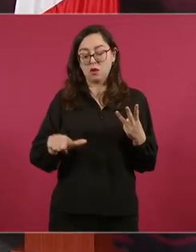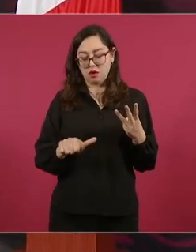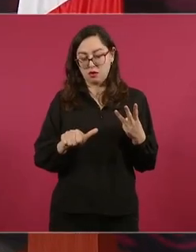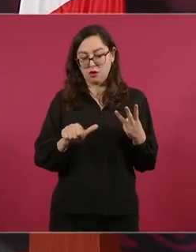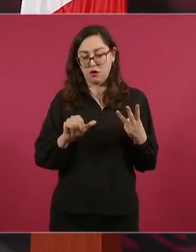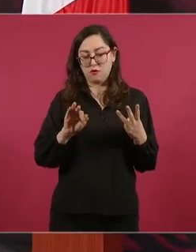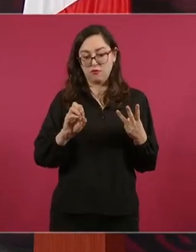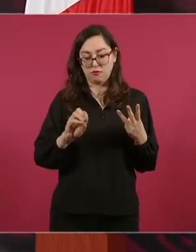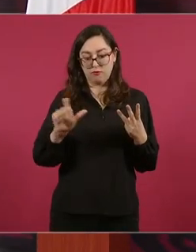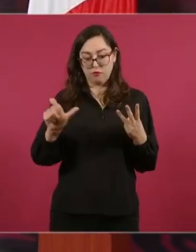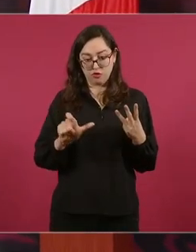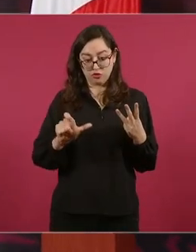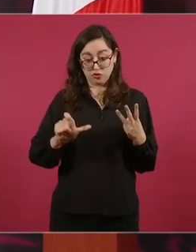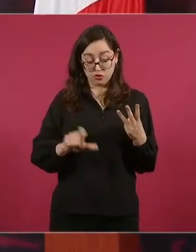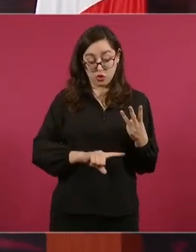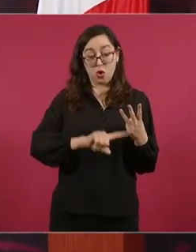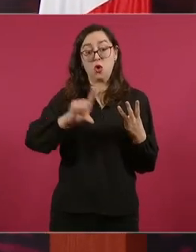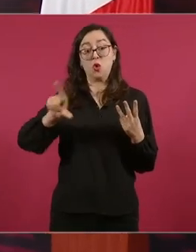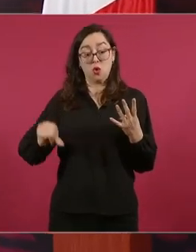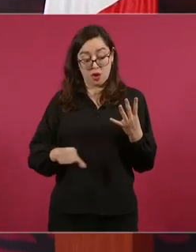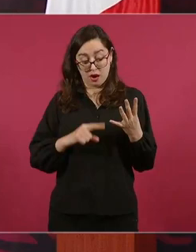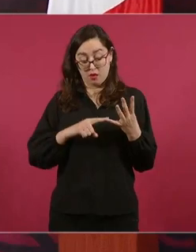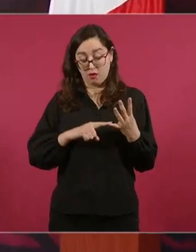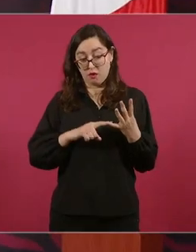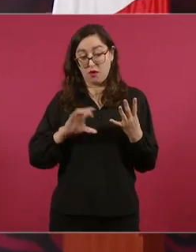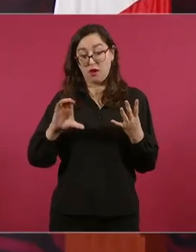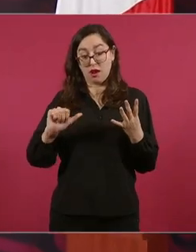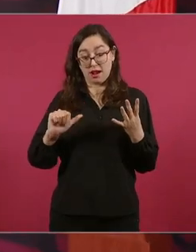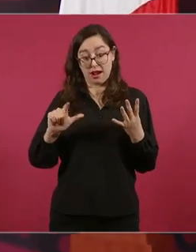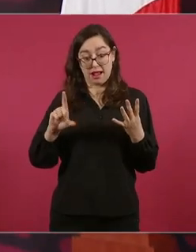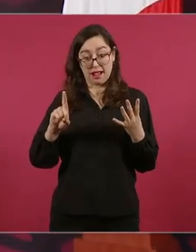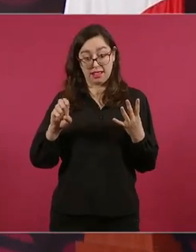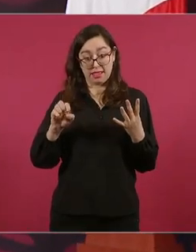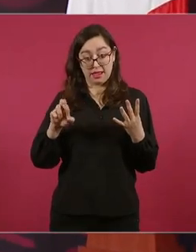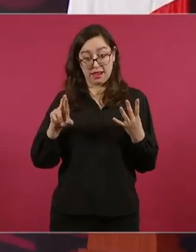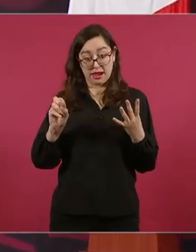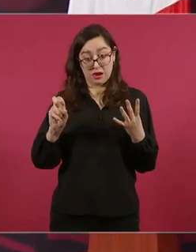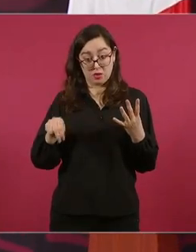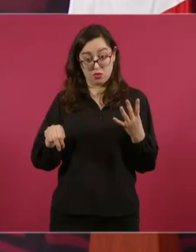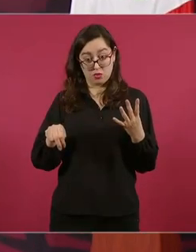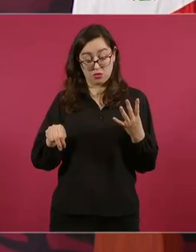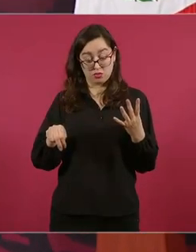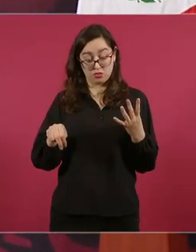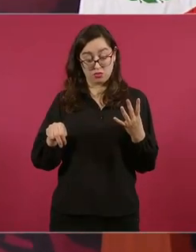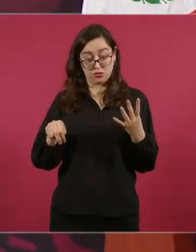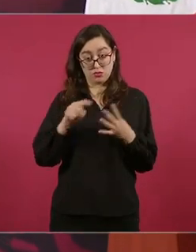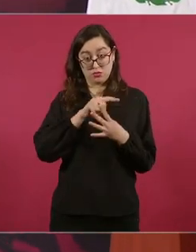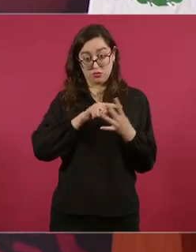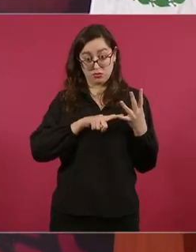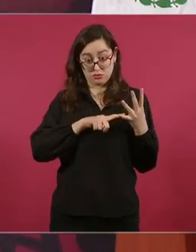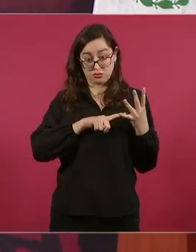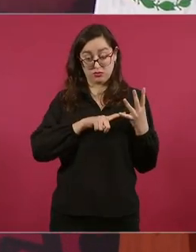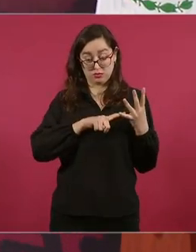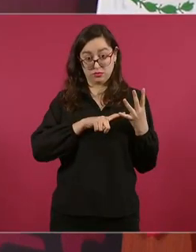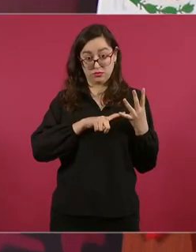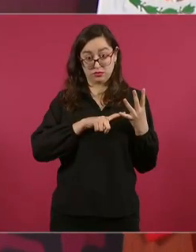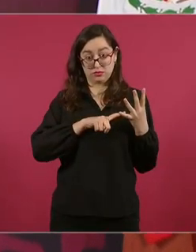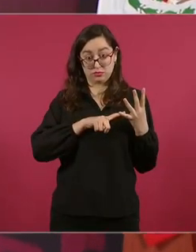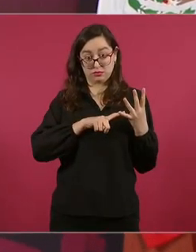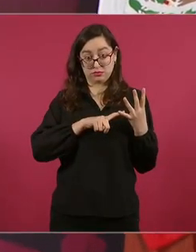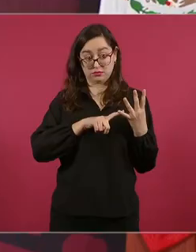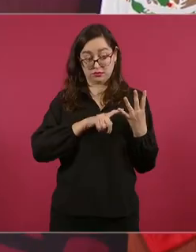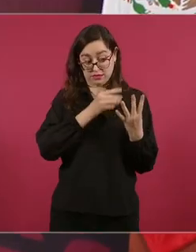Sí. Y luego Calderón. O sea, es que cuando se da esto,